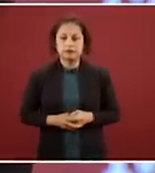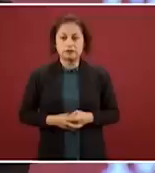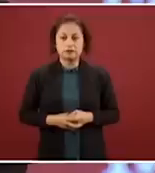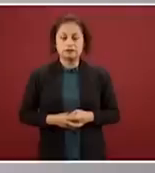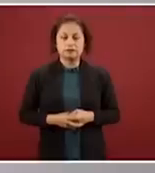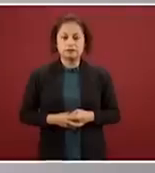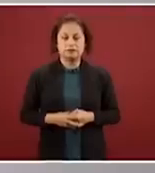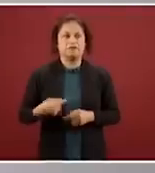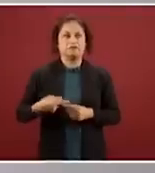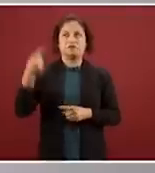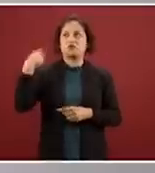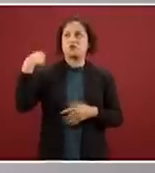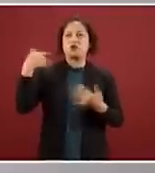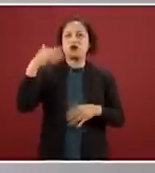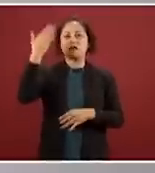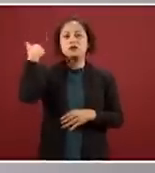Hace 42 años.